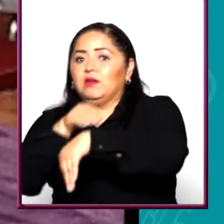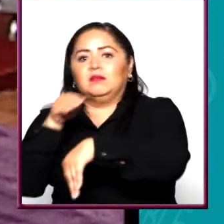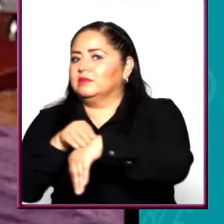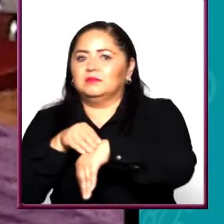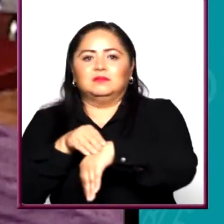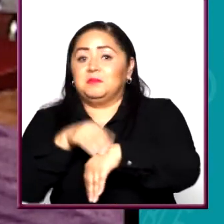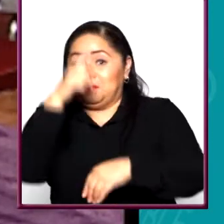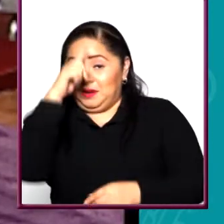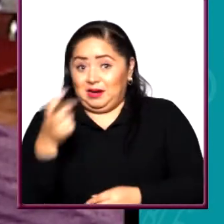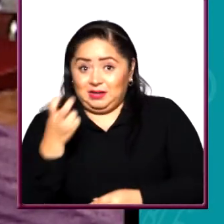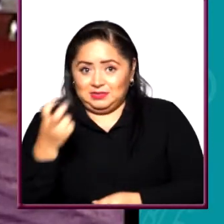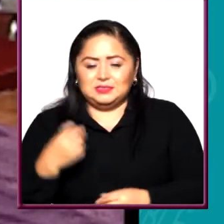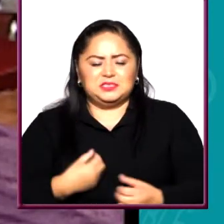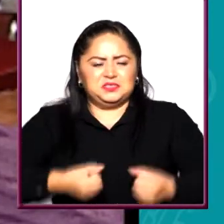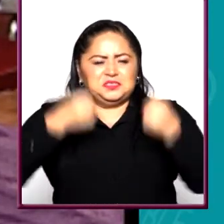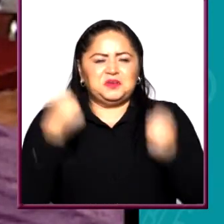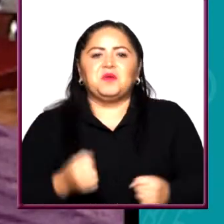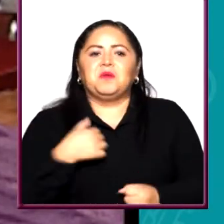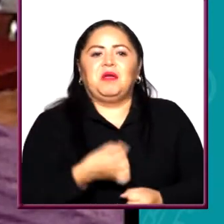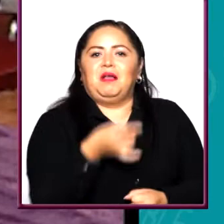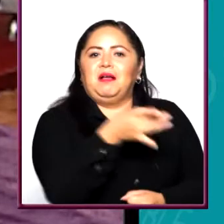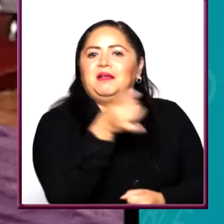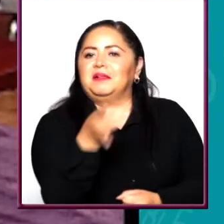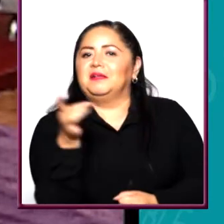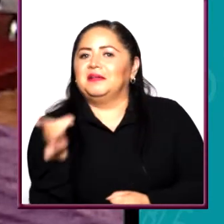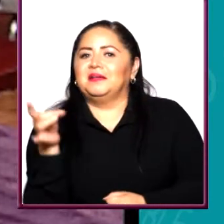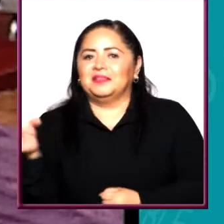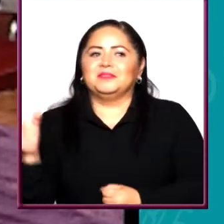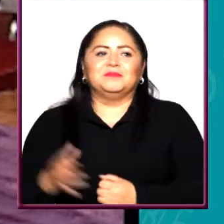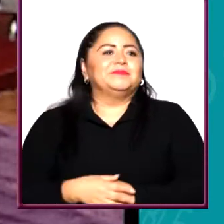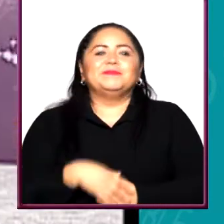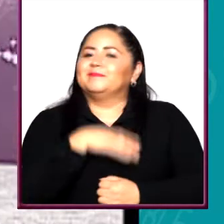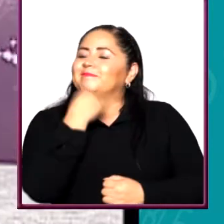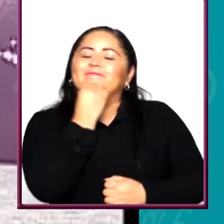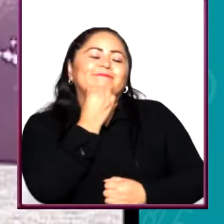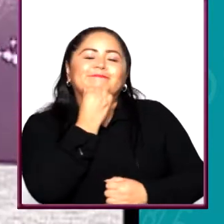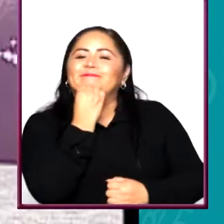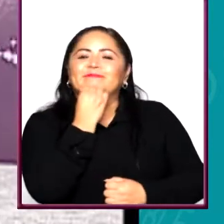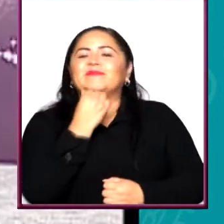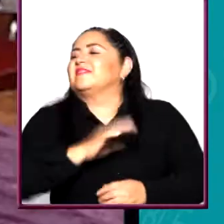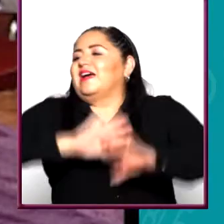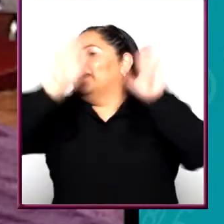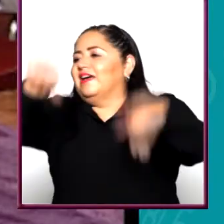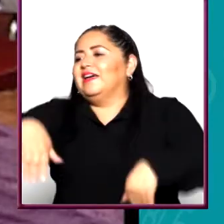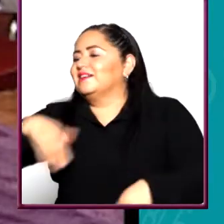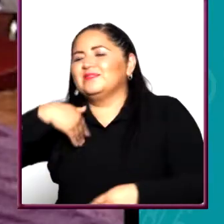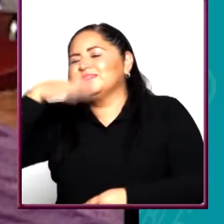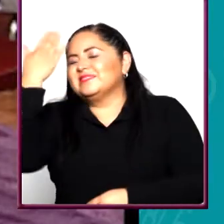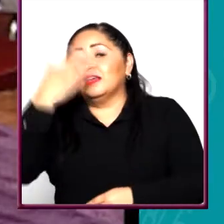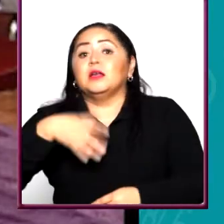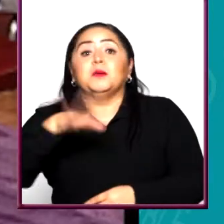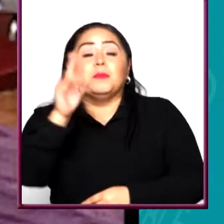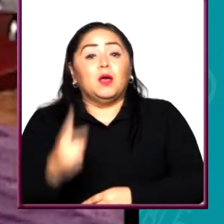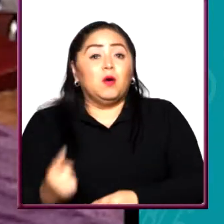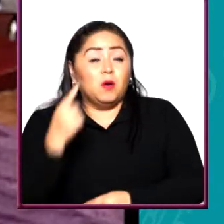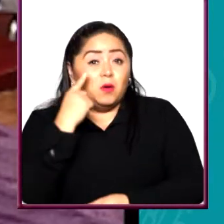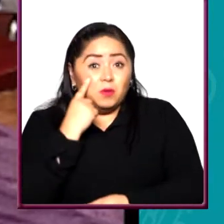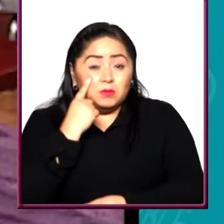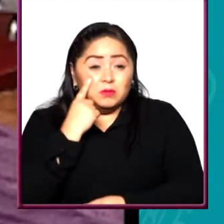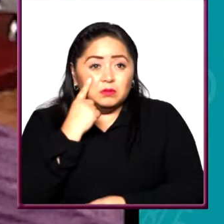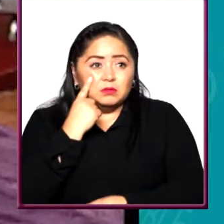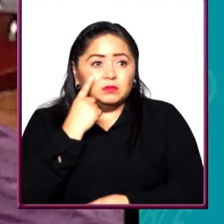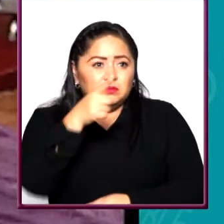calificar. Si fuera para eso, seguro les gano a todos. Bueno, ya, como sea.